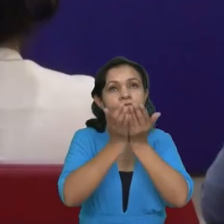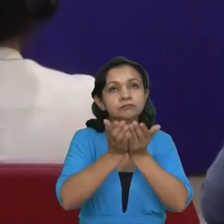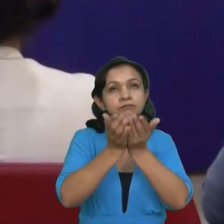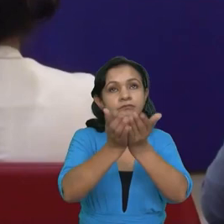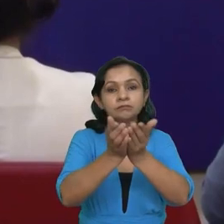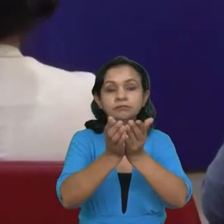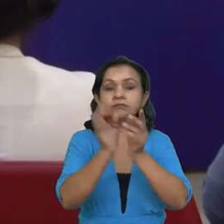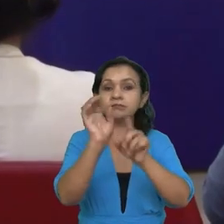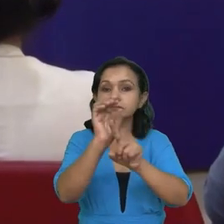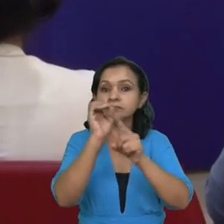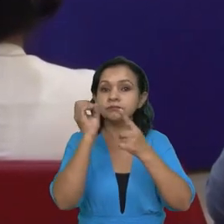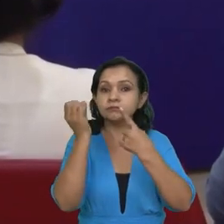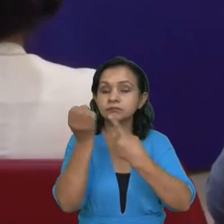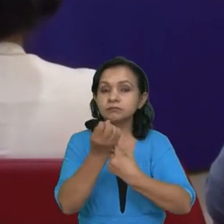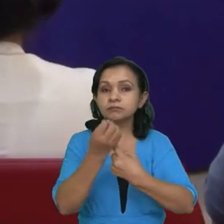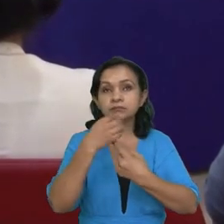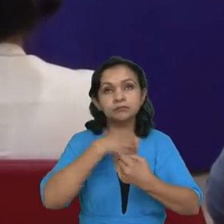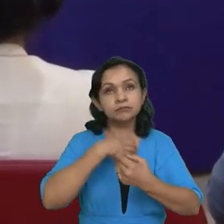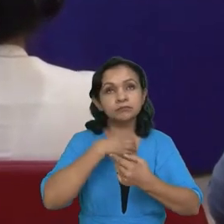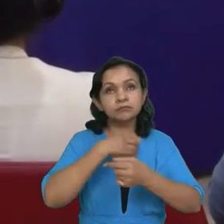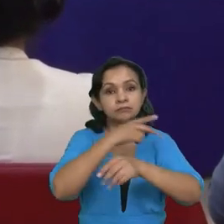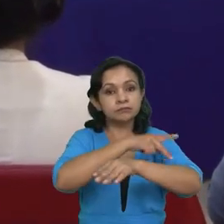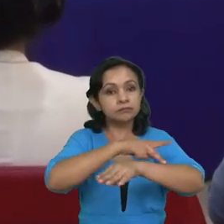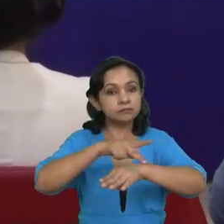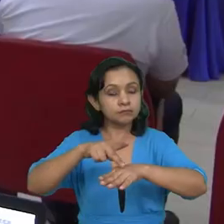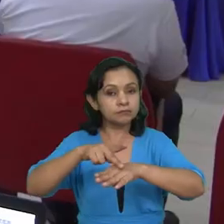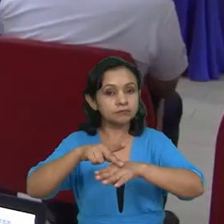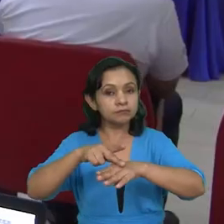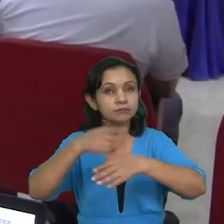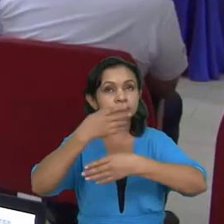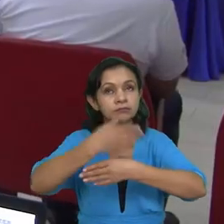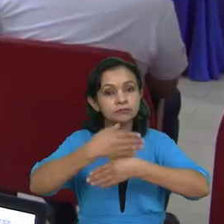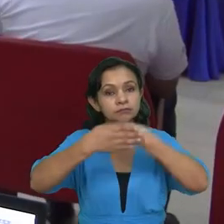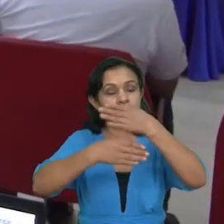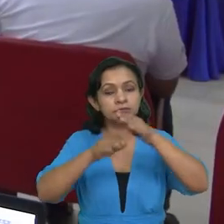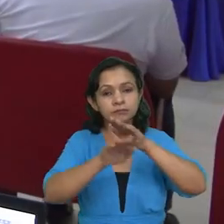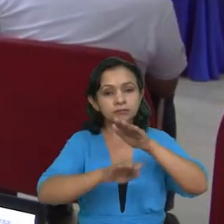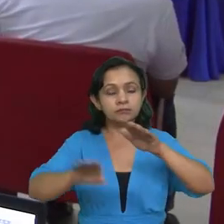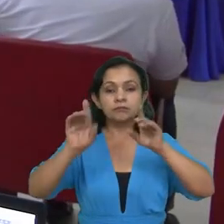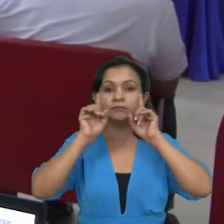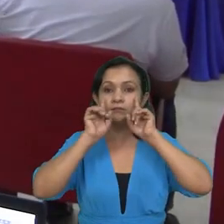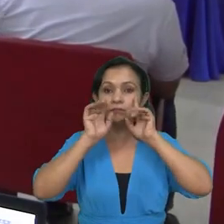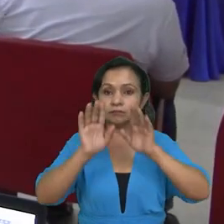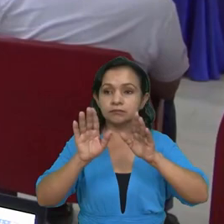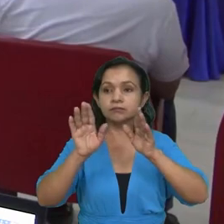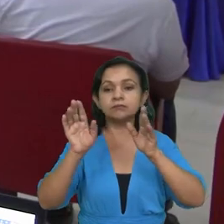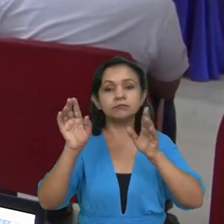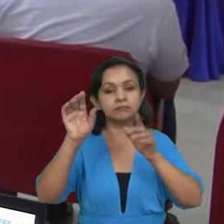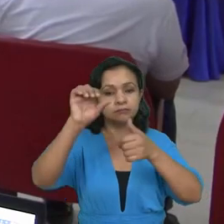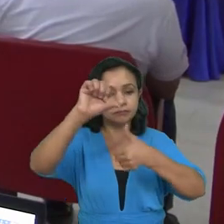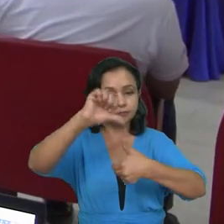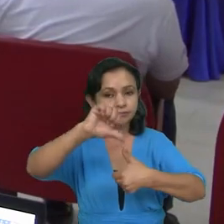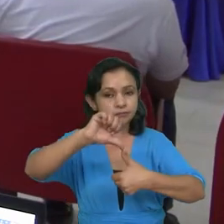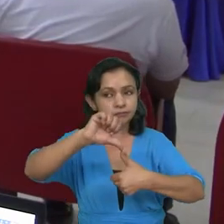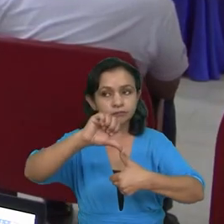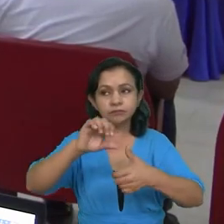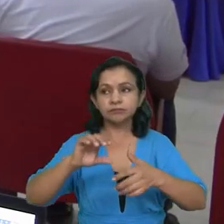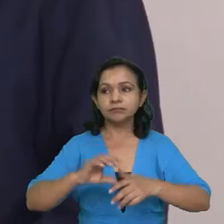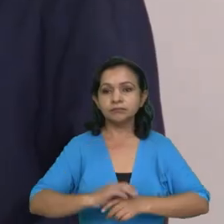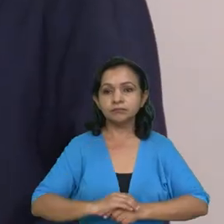organización que ha hecho en nuestros puertos las infraestructuras más seguras de la región centroamericana